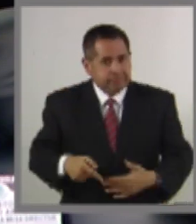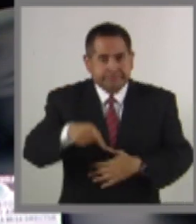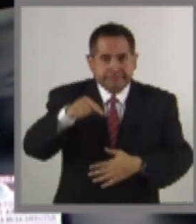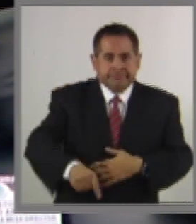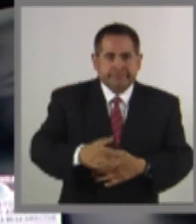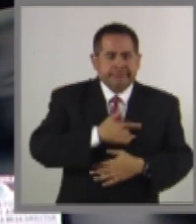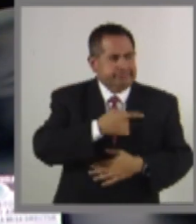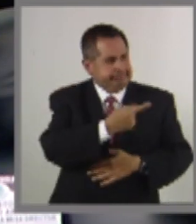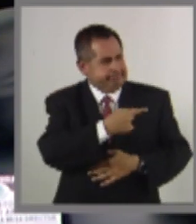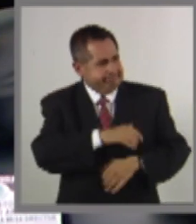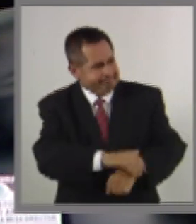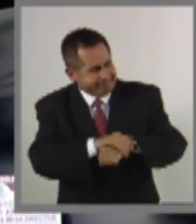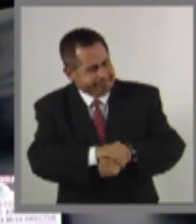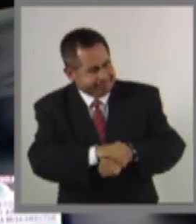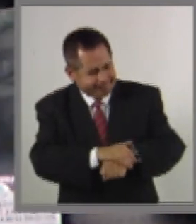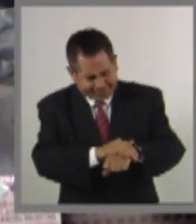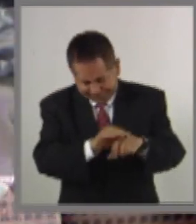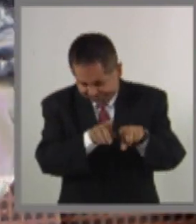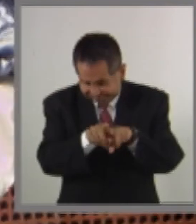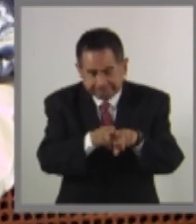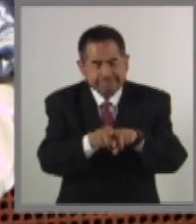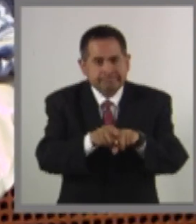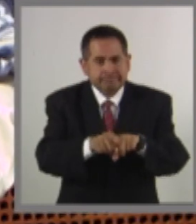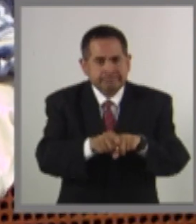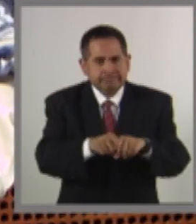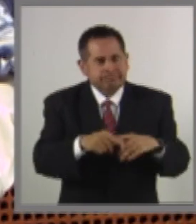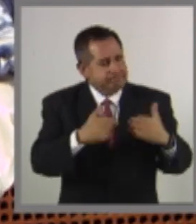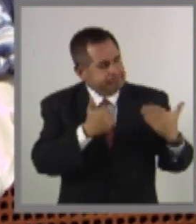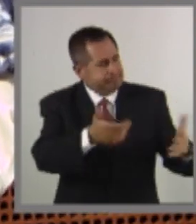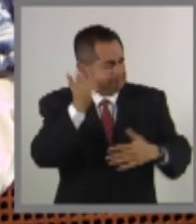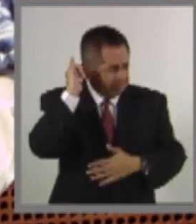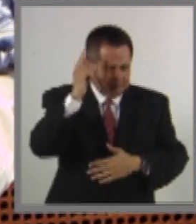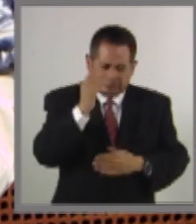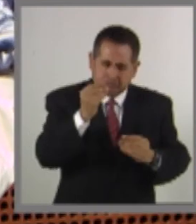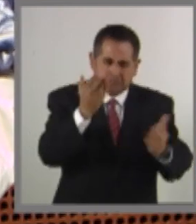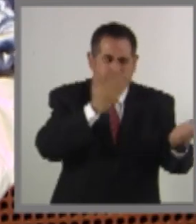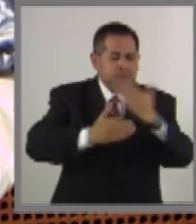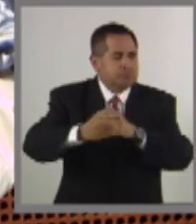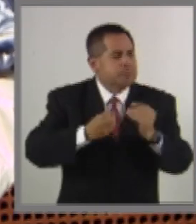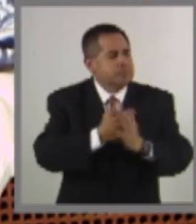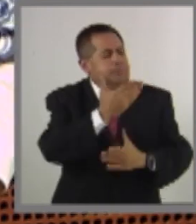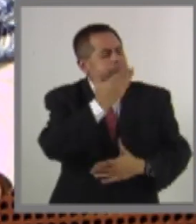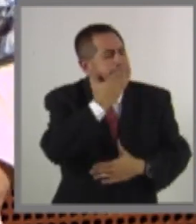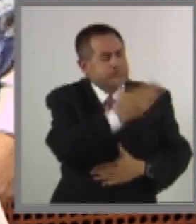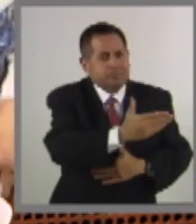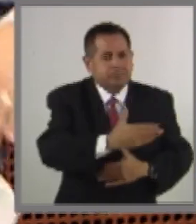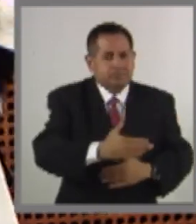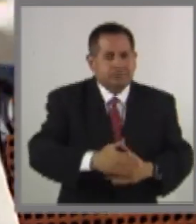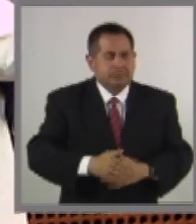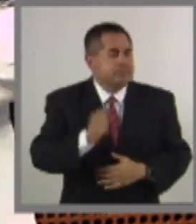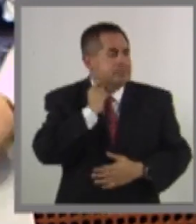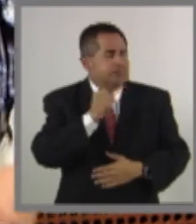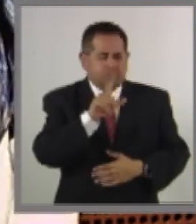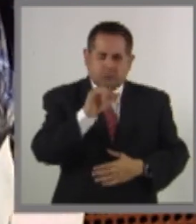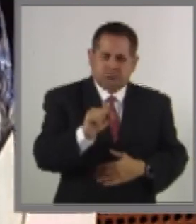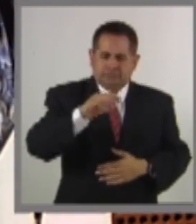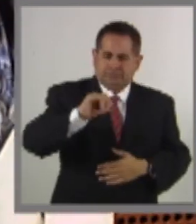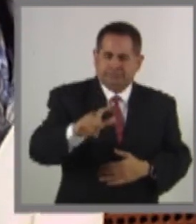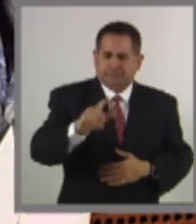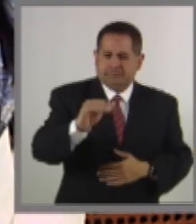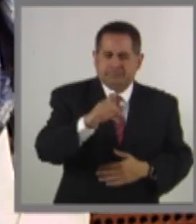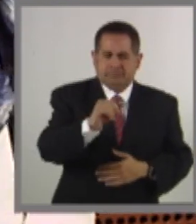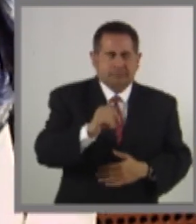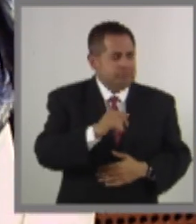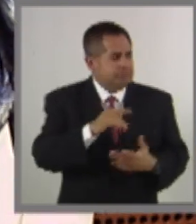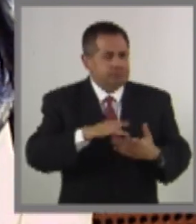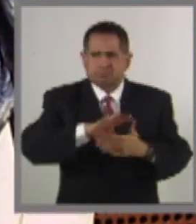hicimos amigos y hermanos. Te deseo mucho éxito, que te vaya muy bien. Senador Luis Miguel Barbosa Huerta, se